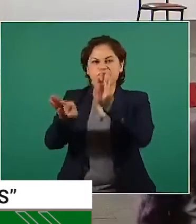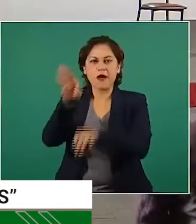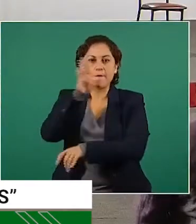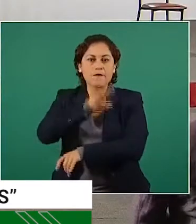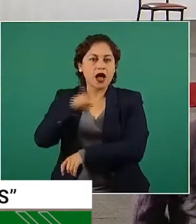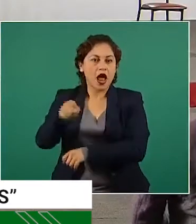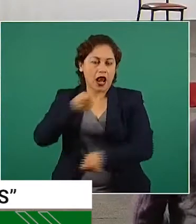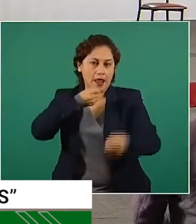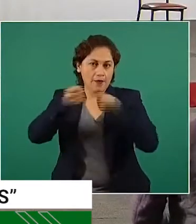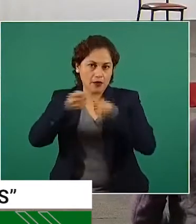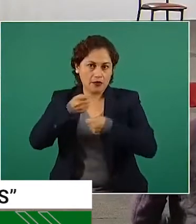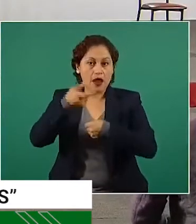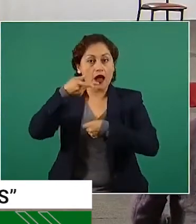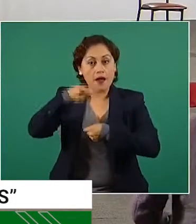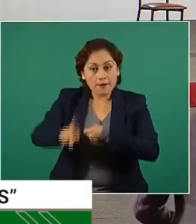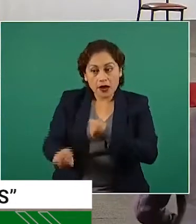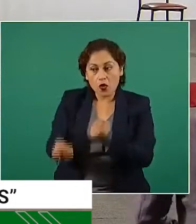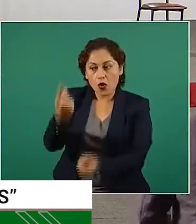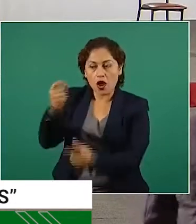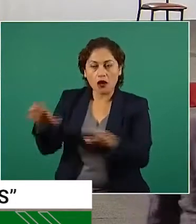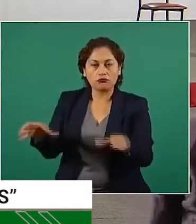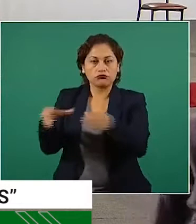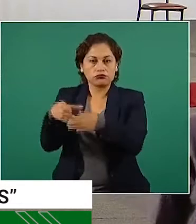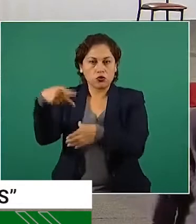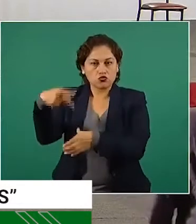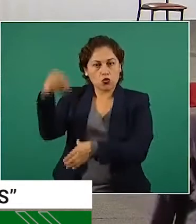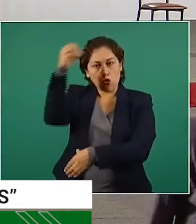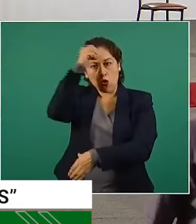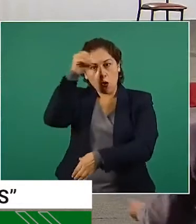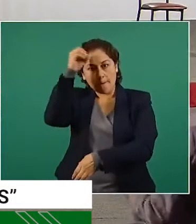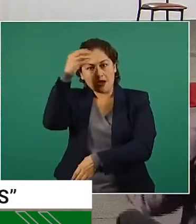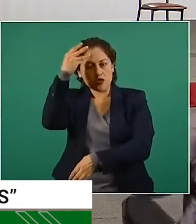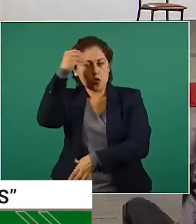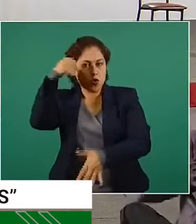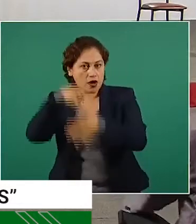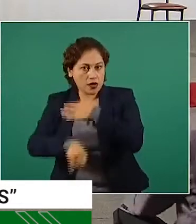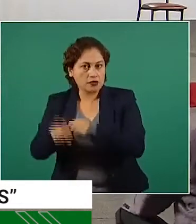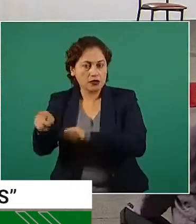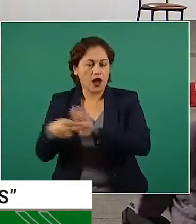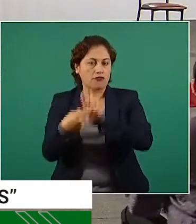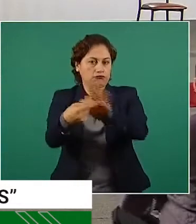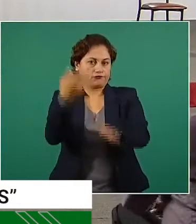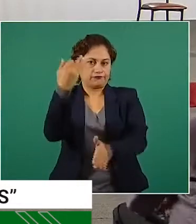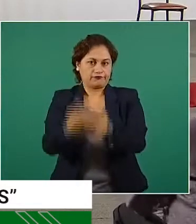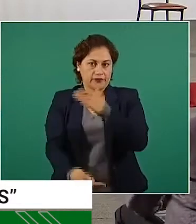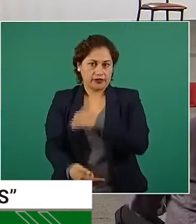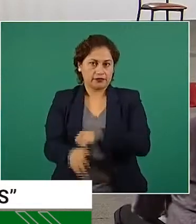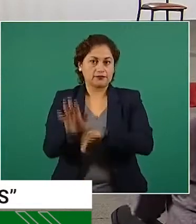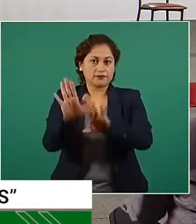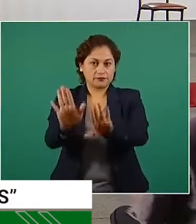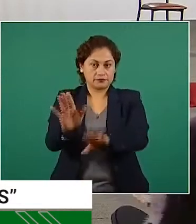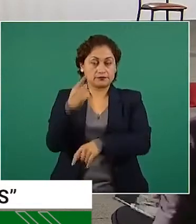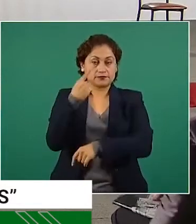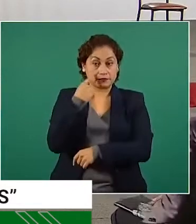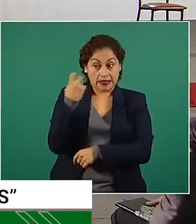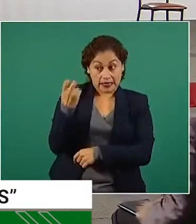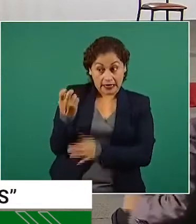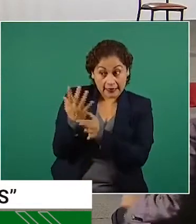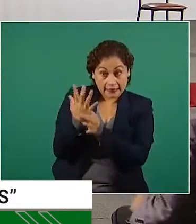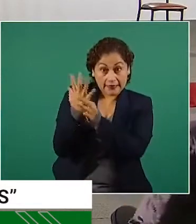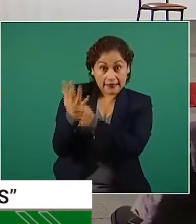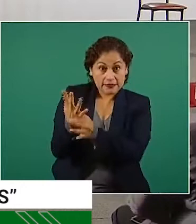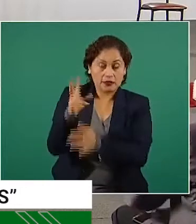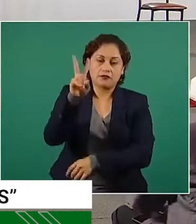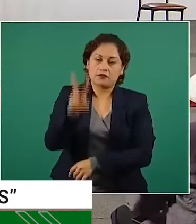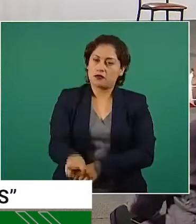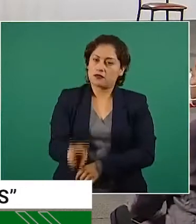Noticias Falsas, en la conferencia mañanera, aseguró que dicha sección no cuestiona la crítica ni censura a la disidencia hacia el gobierno.